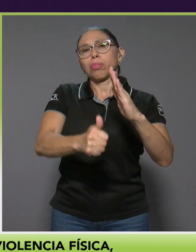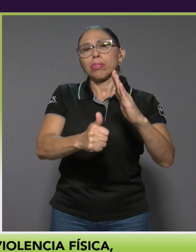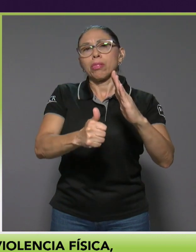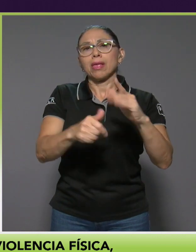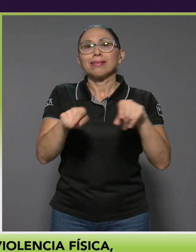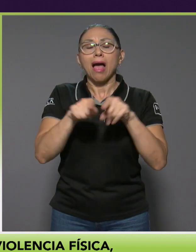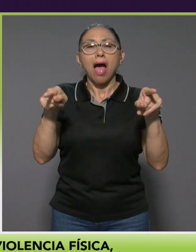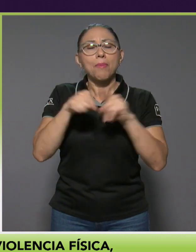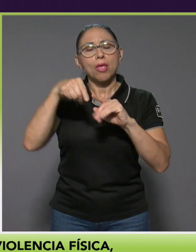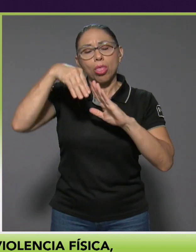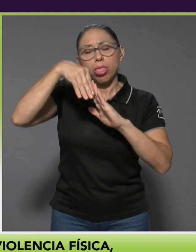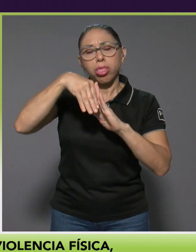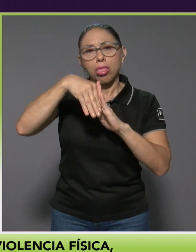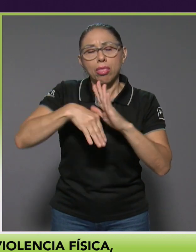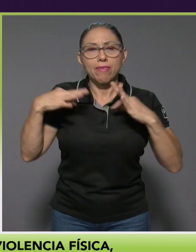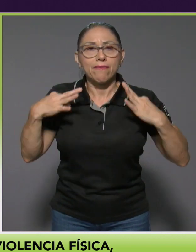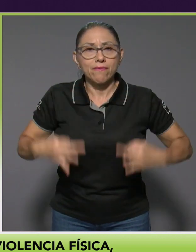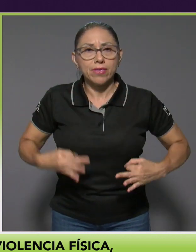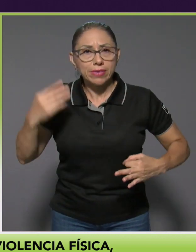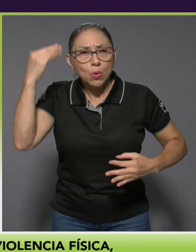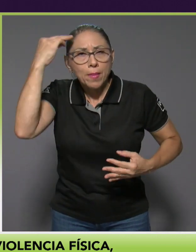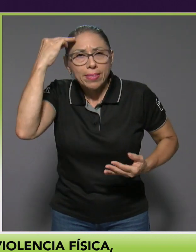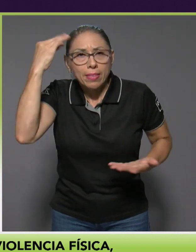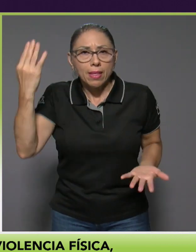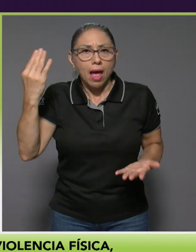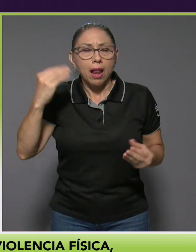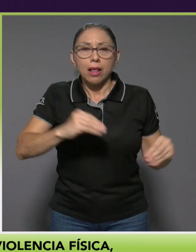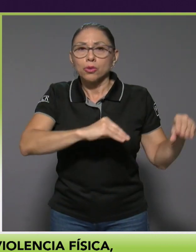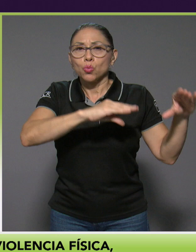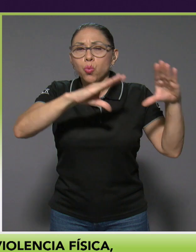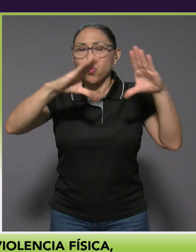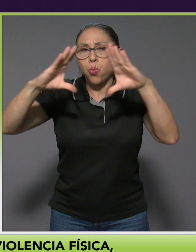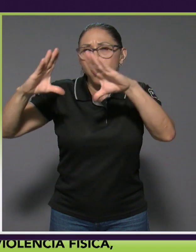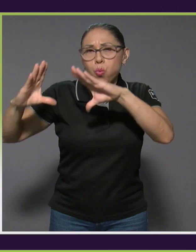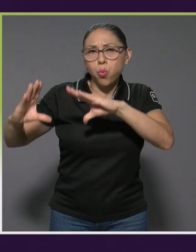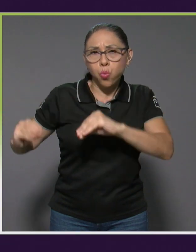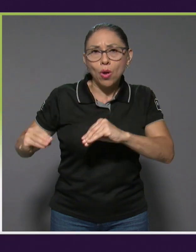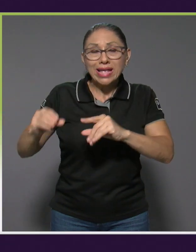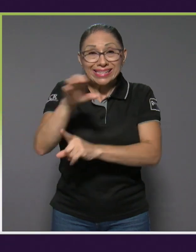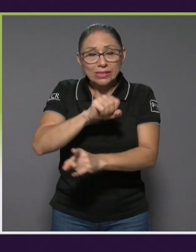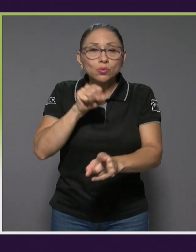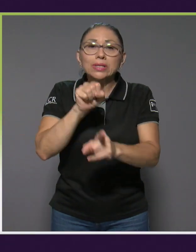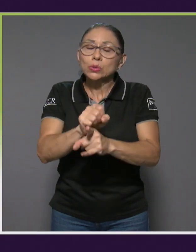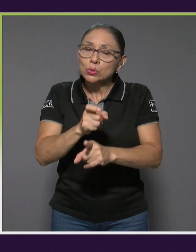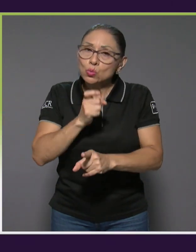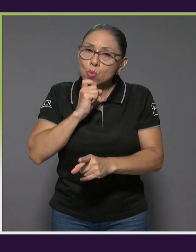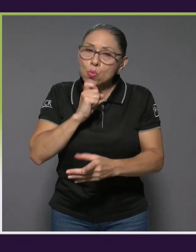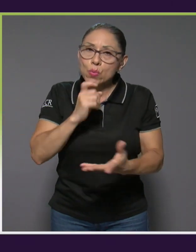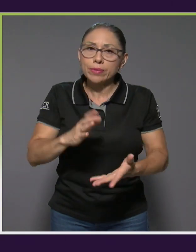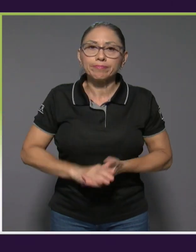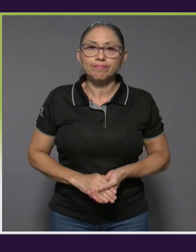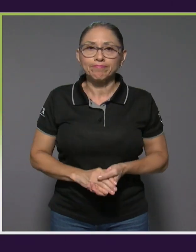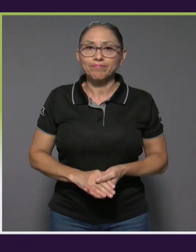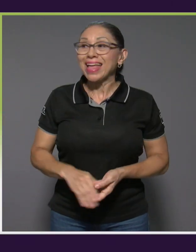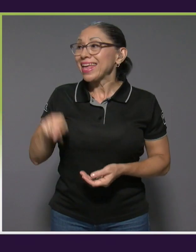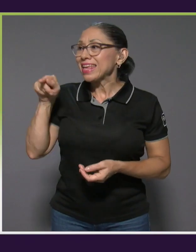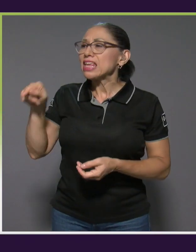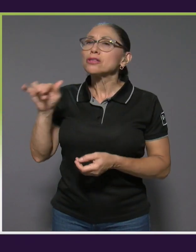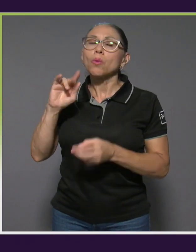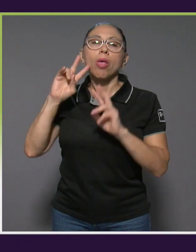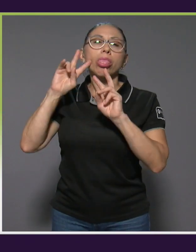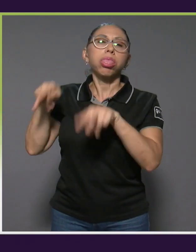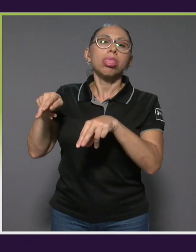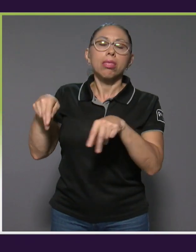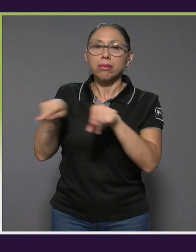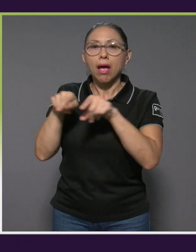físico y mental, ¿verdad? Durante todo el día. Y entonces son situaciones muy complicadas. Y que esta negligencia también es parte